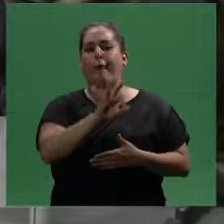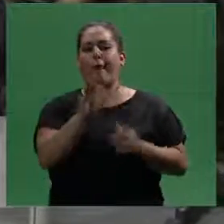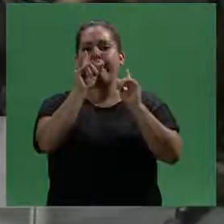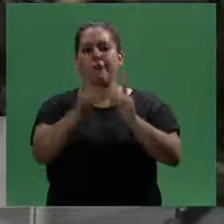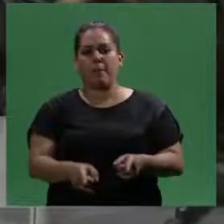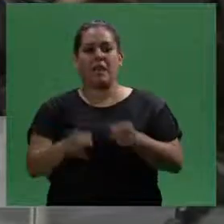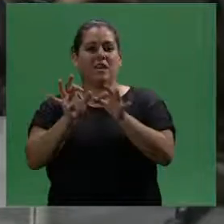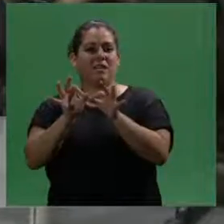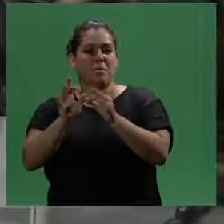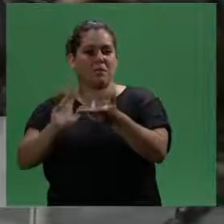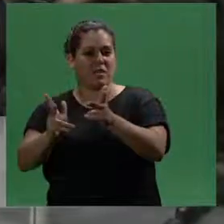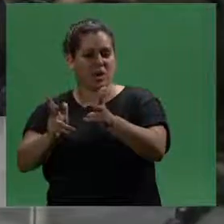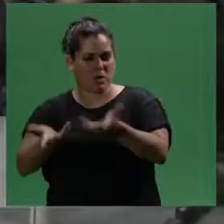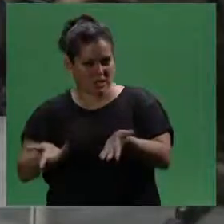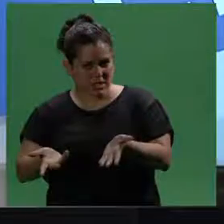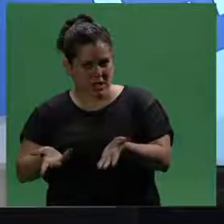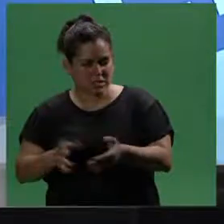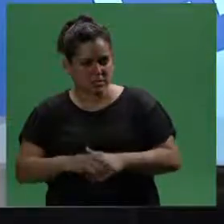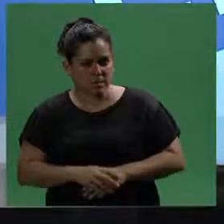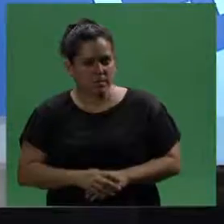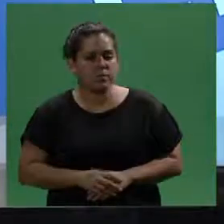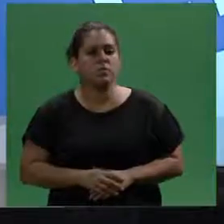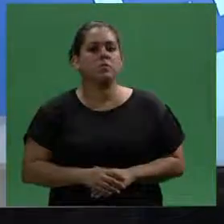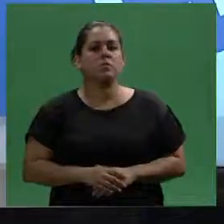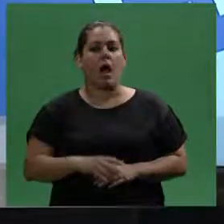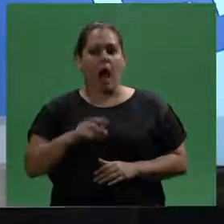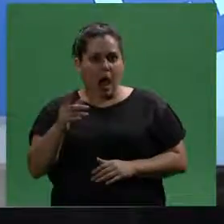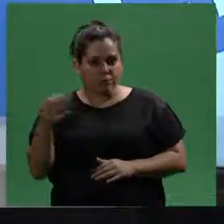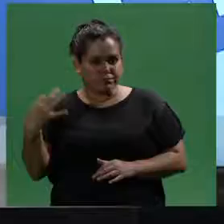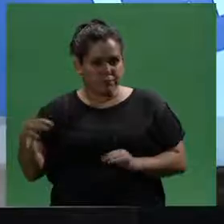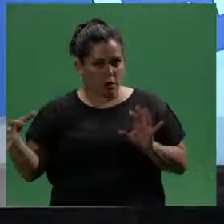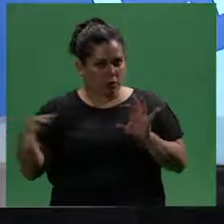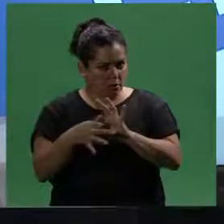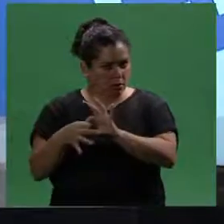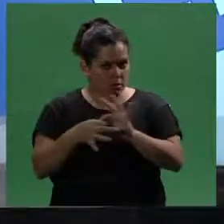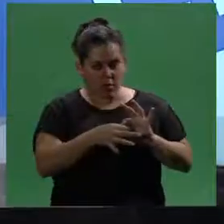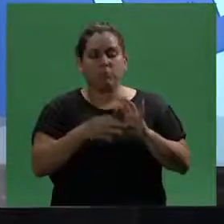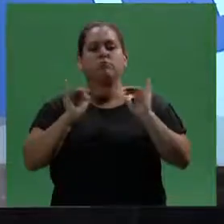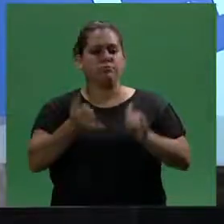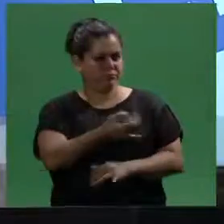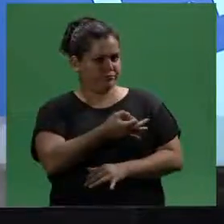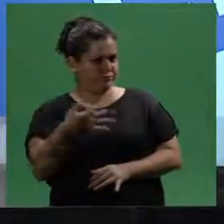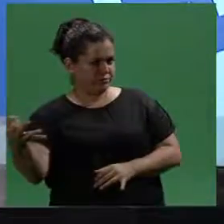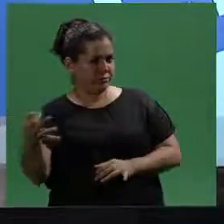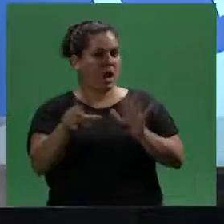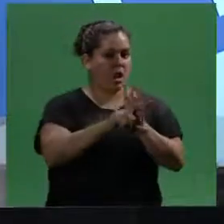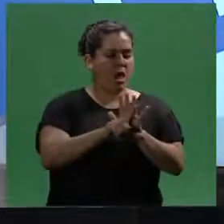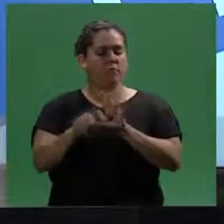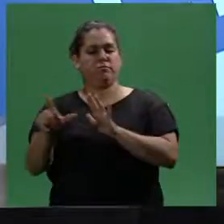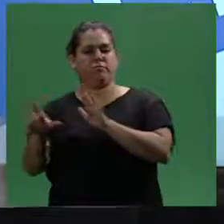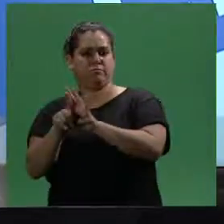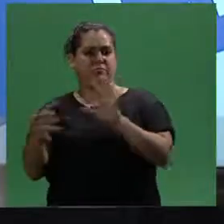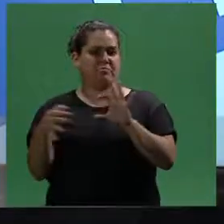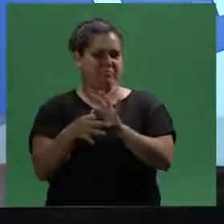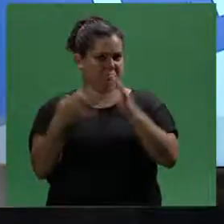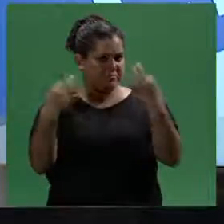y Las los audiodescripciones. intérpretes de lengua de señas. Va en concordancia con este proyecto. de ley. Exactamente. Correcto. Y eso